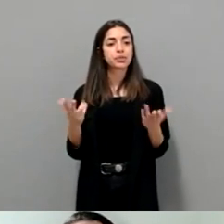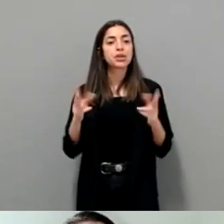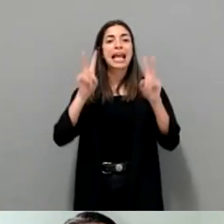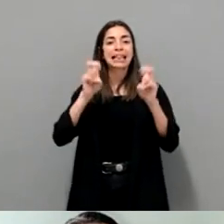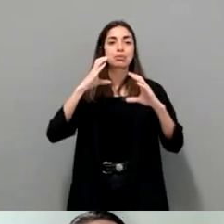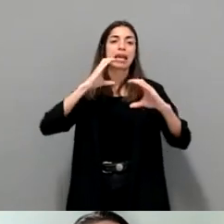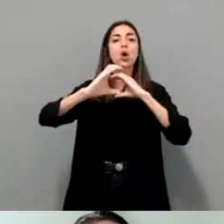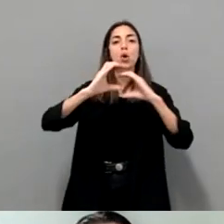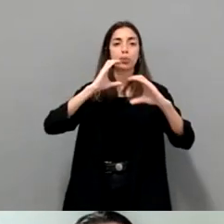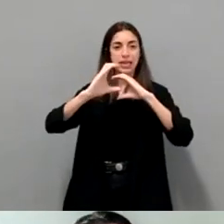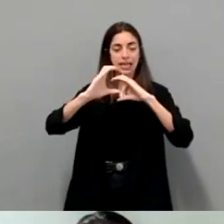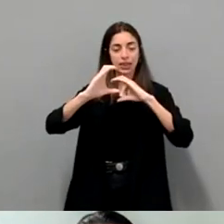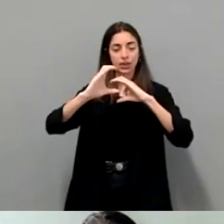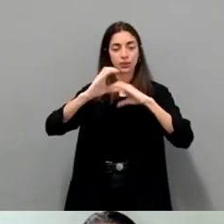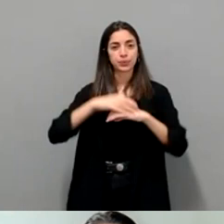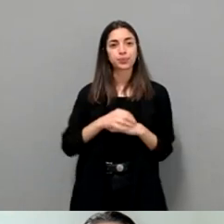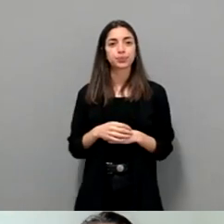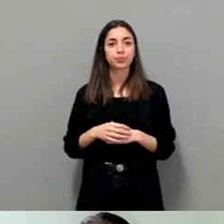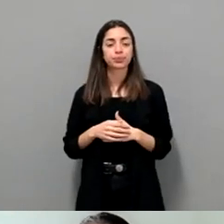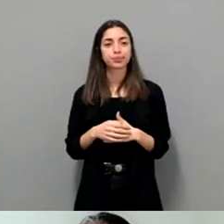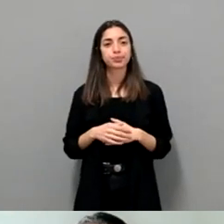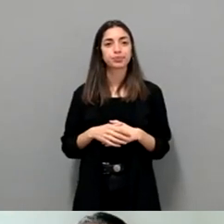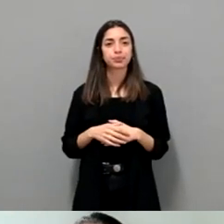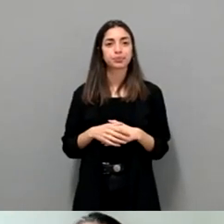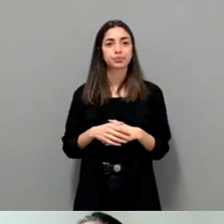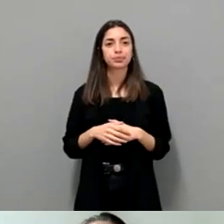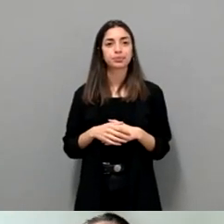comunicación. Es en la comunicación.